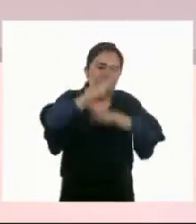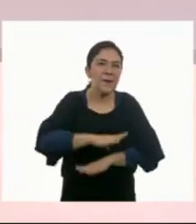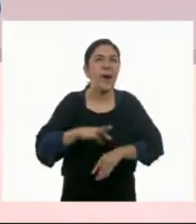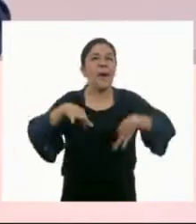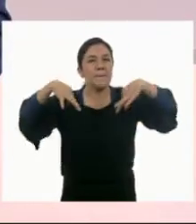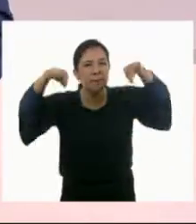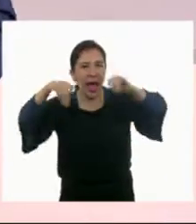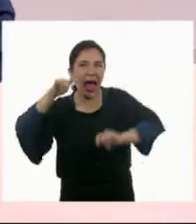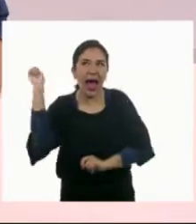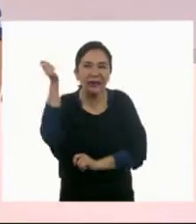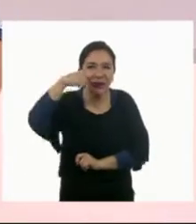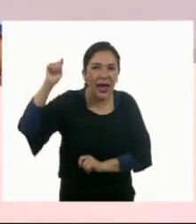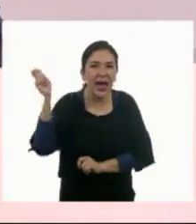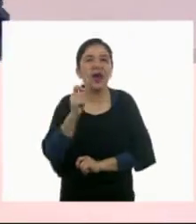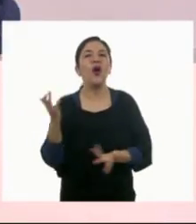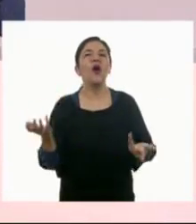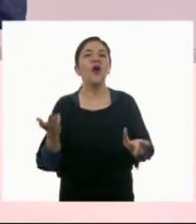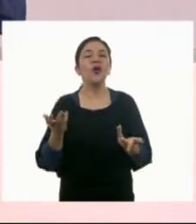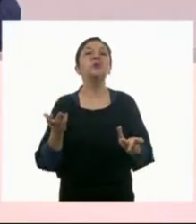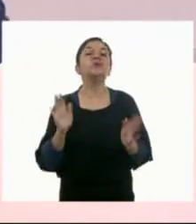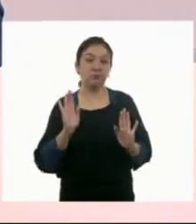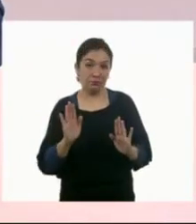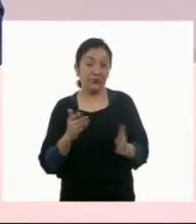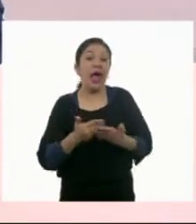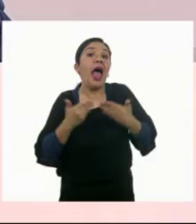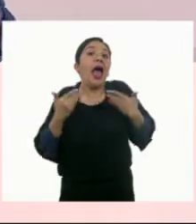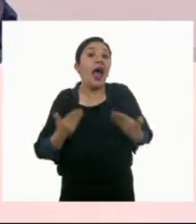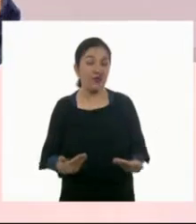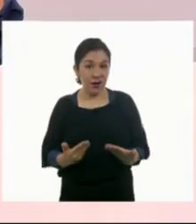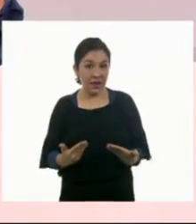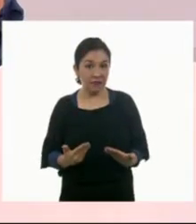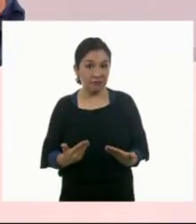con las mascadas. Bueno, ¿por qué no